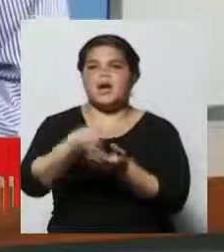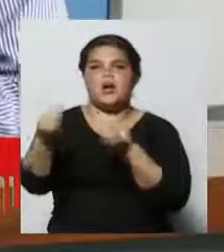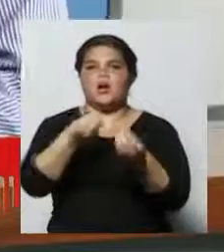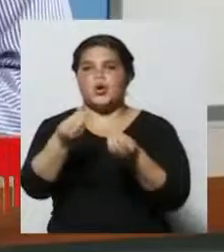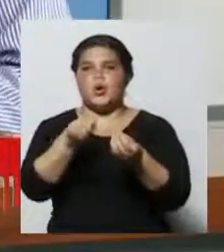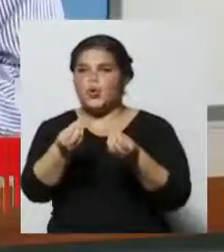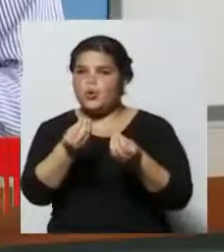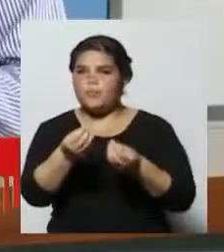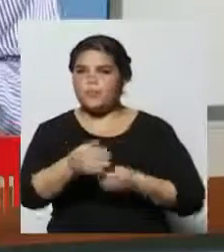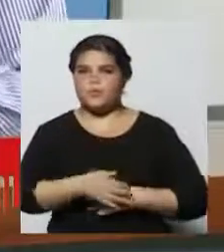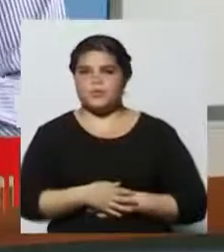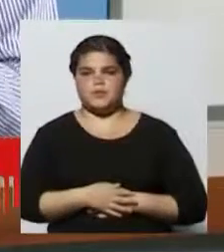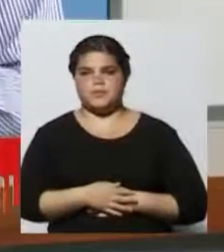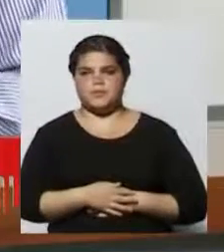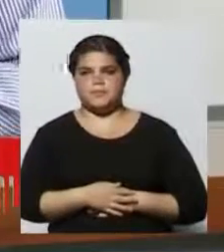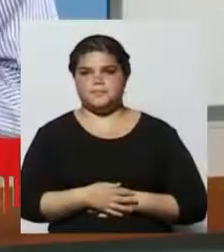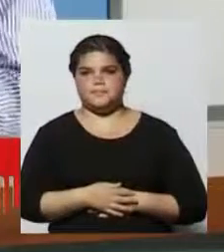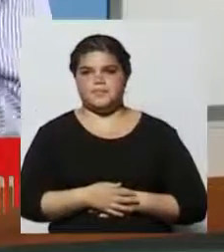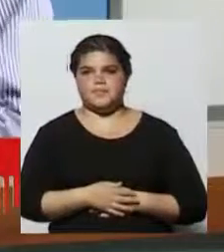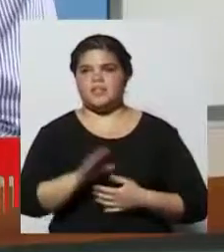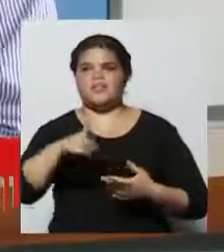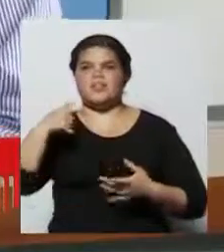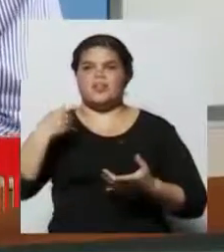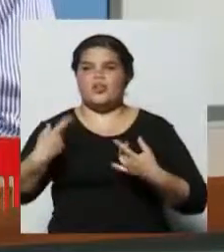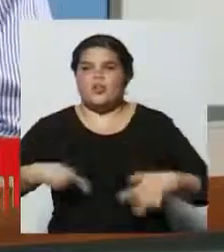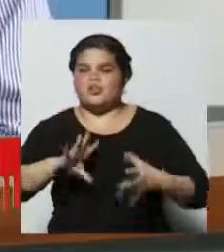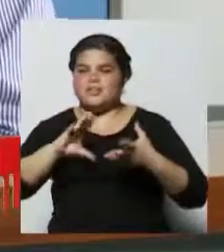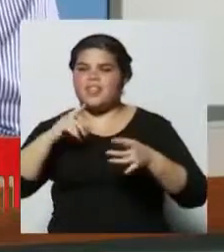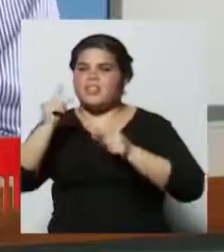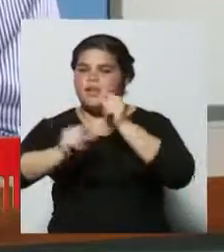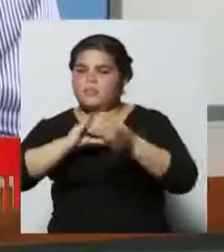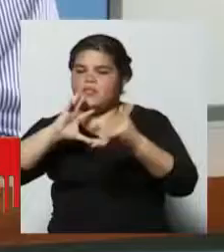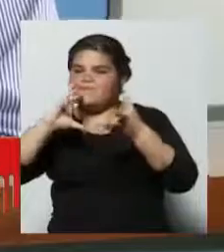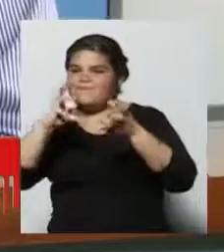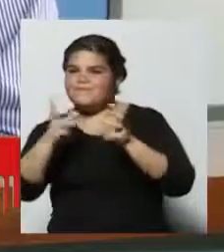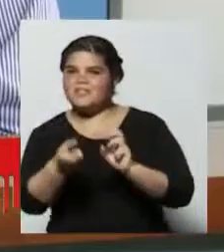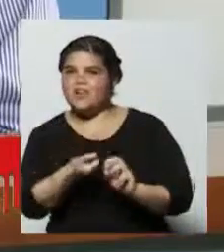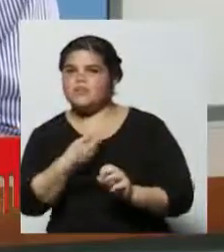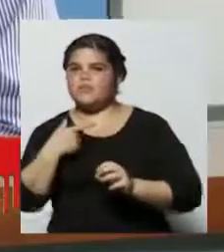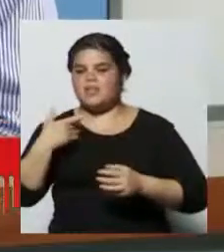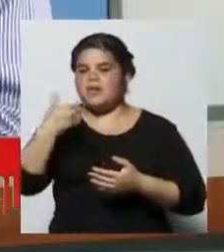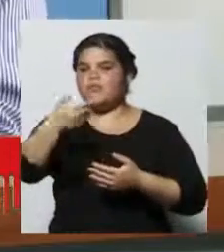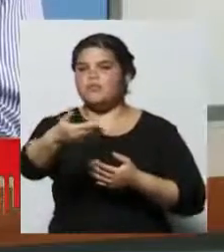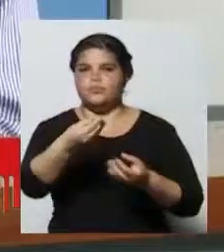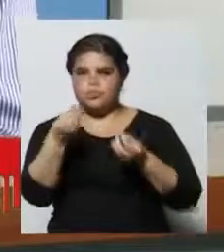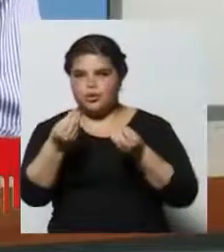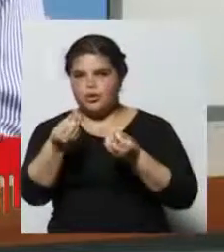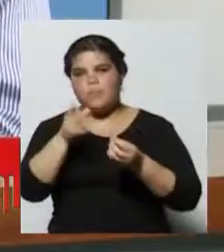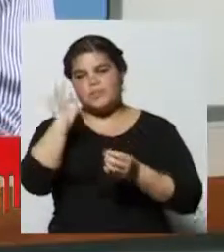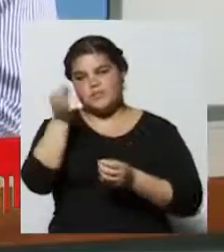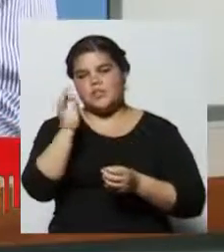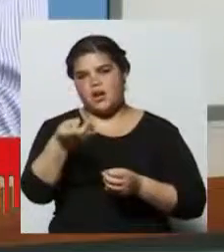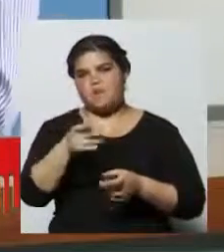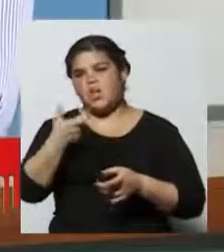¿no? Entonces el clima ya va dando señales de qué es lo que se viene, y obviamente cualquier